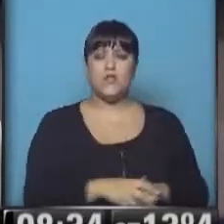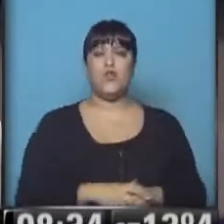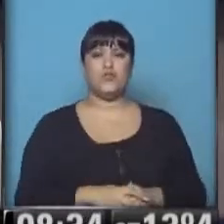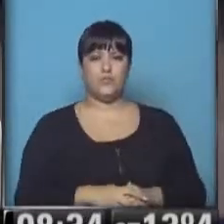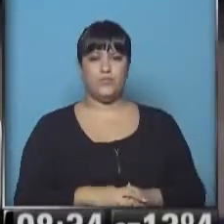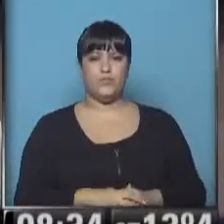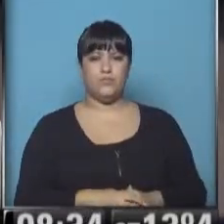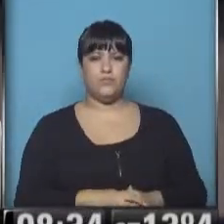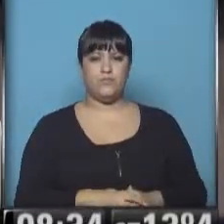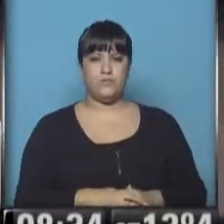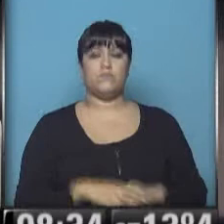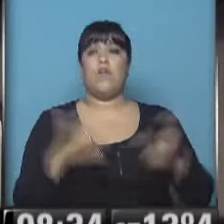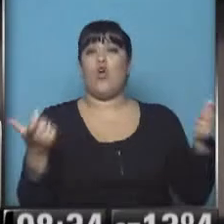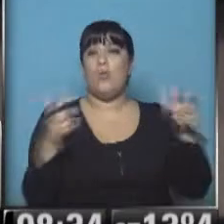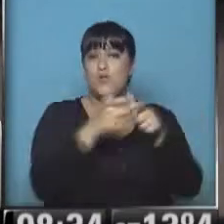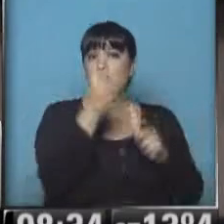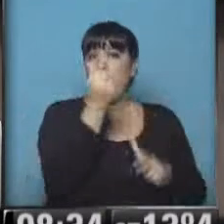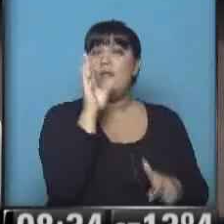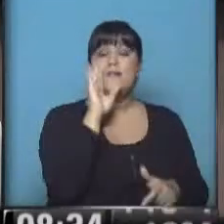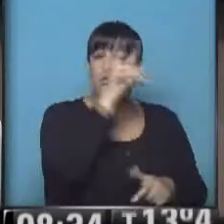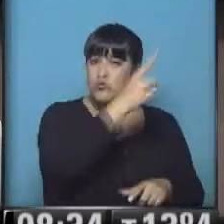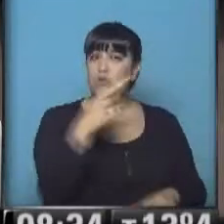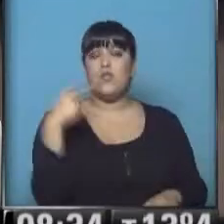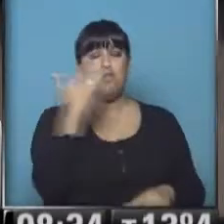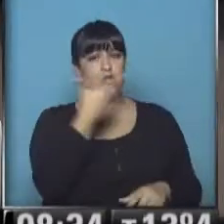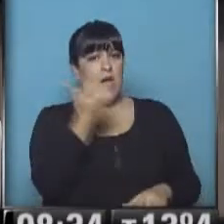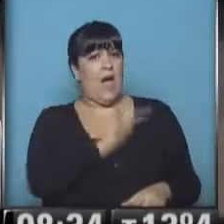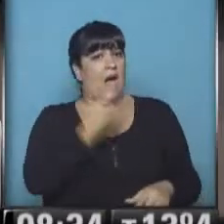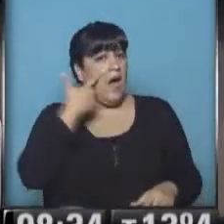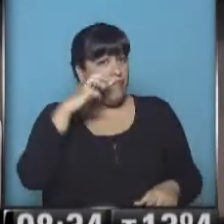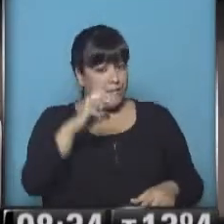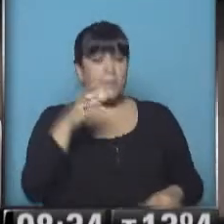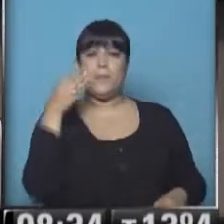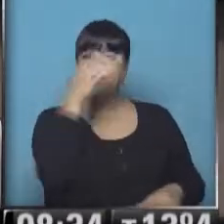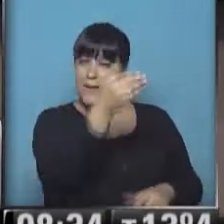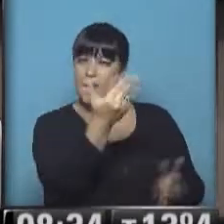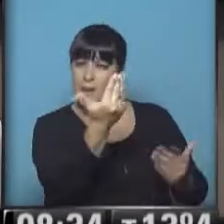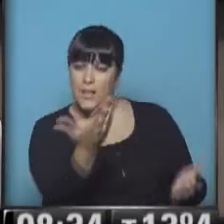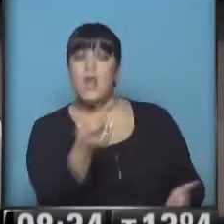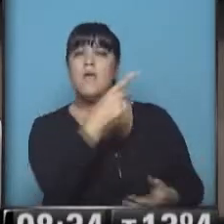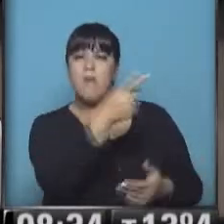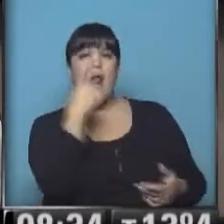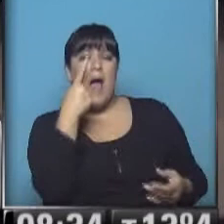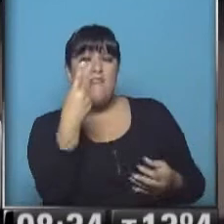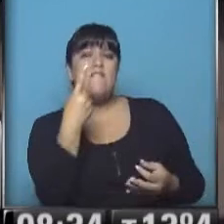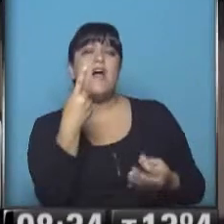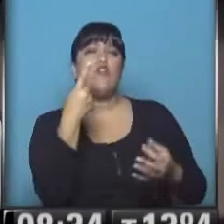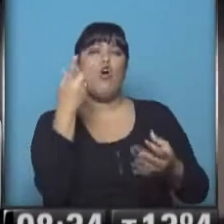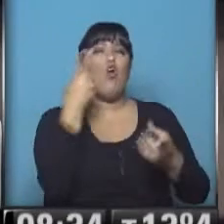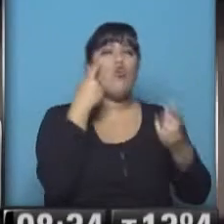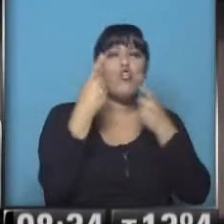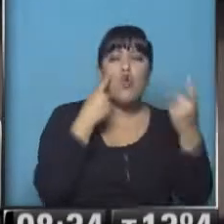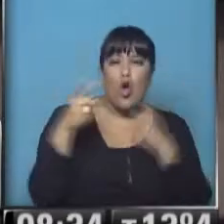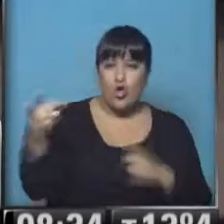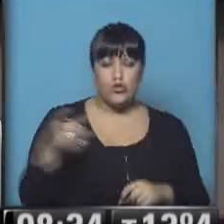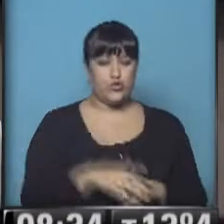exchange commission es la que regula todas las operaciones de aquellas empresas que cotizan en wall